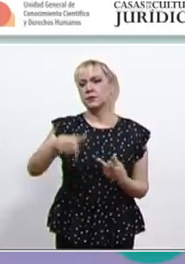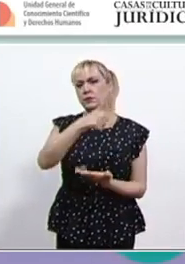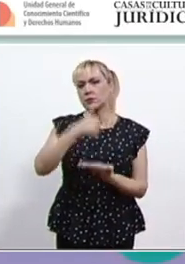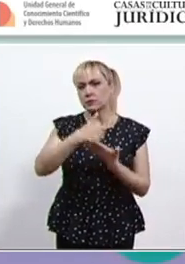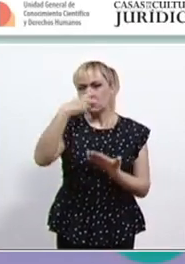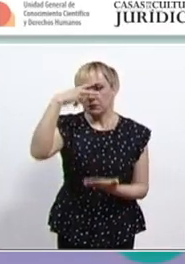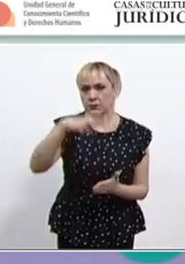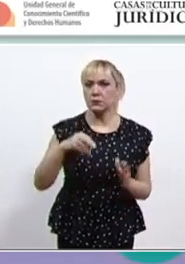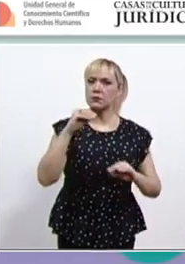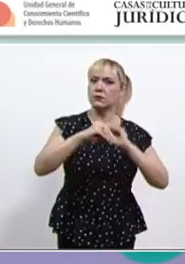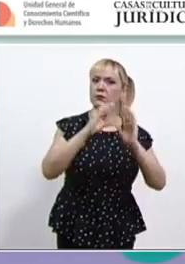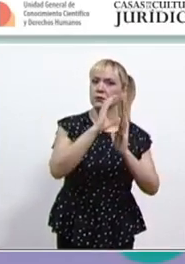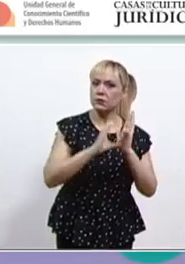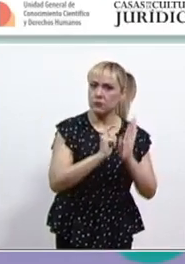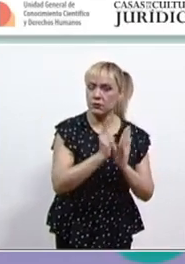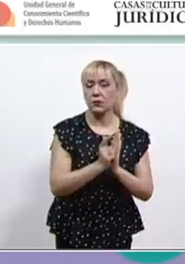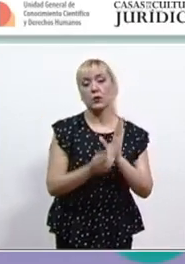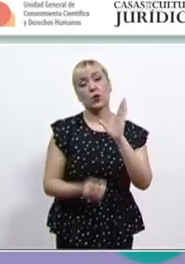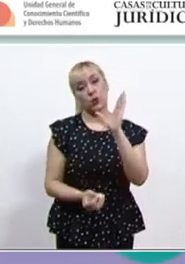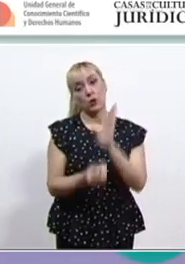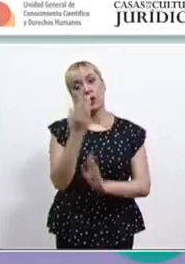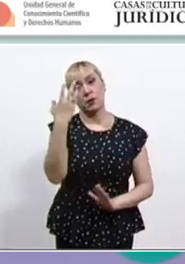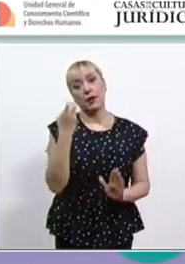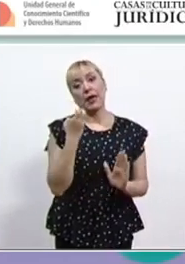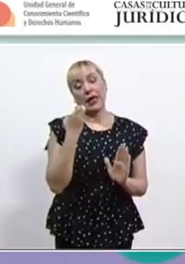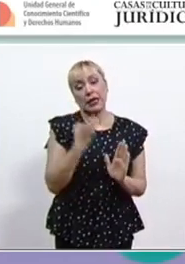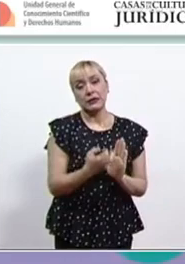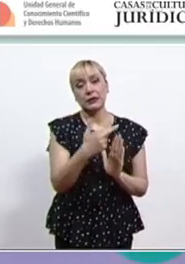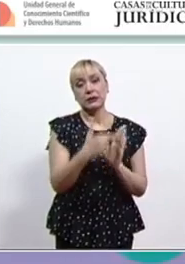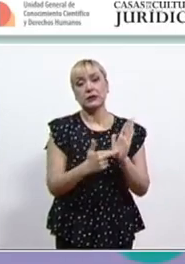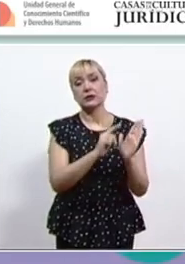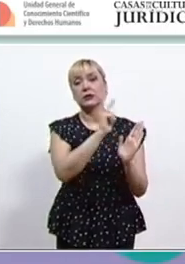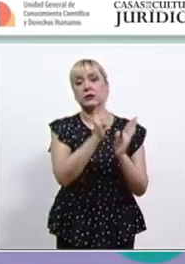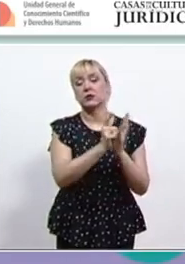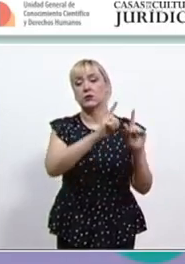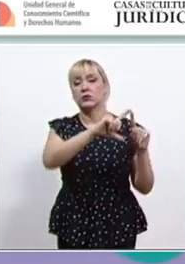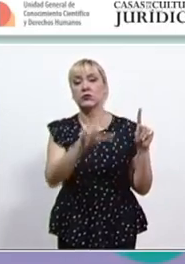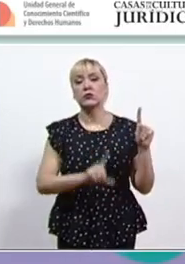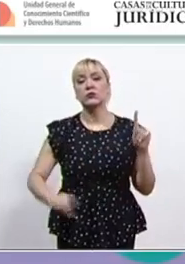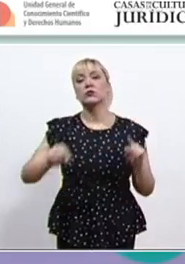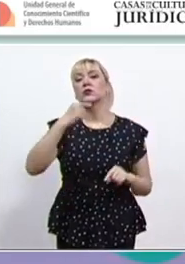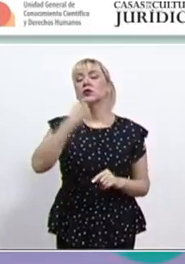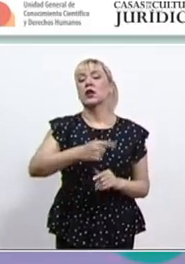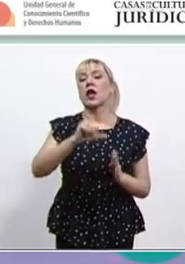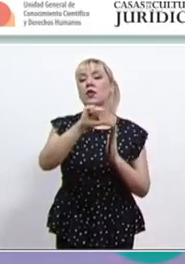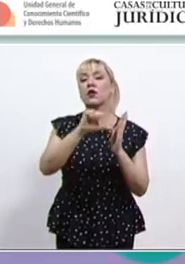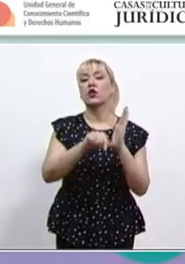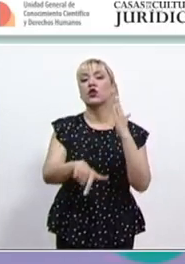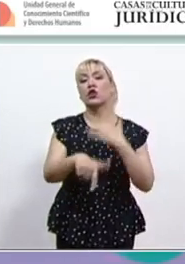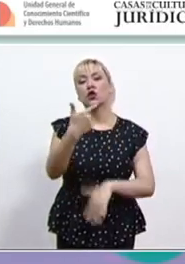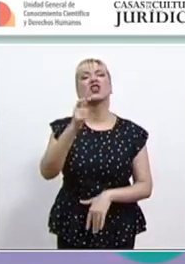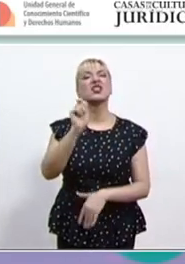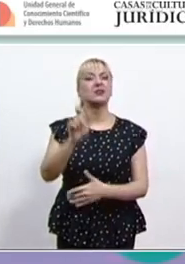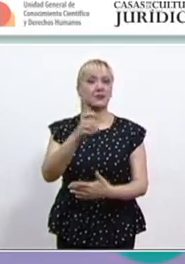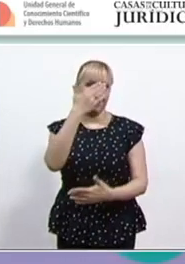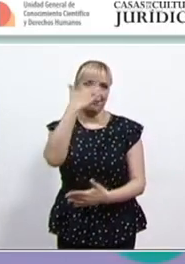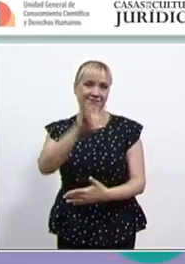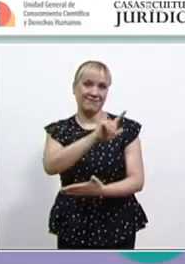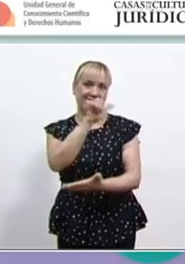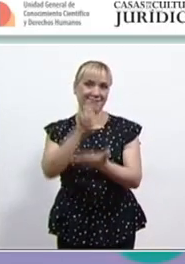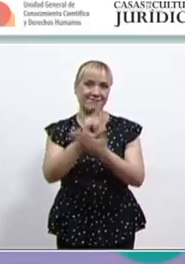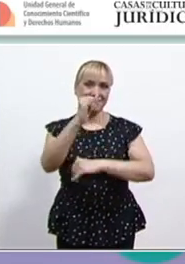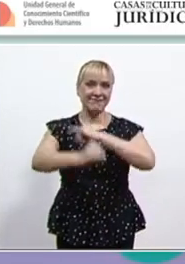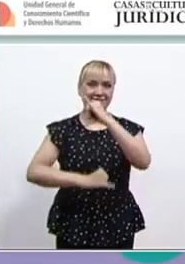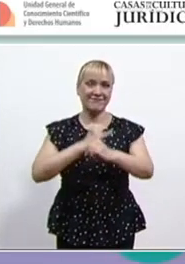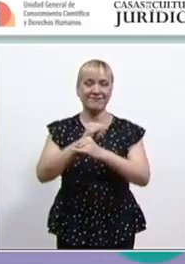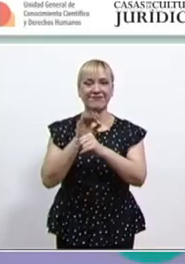etcétera. El nuevo código responde a este criterio y a la obligación establecida en el artículo 12 de la Convención de Naciones Unidas, que